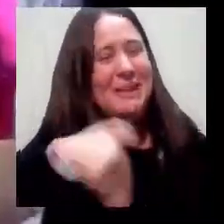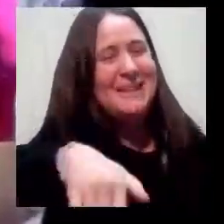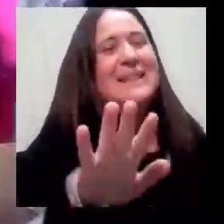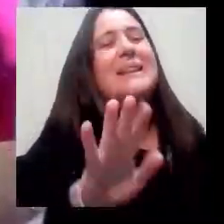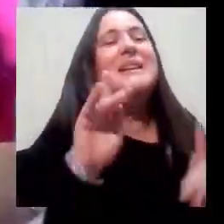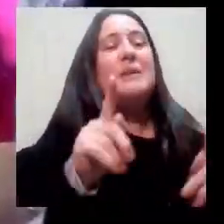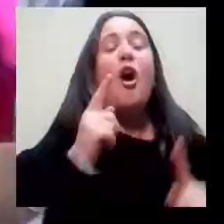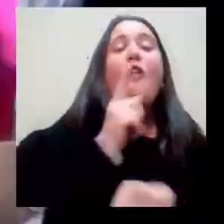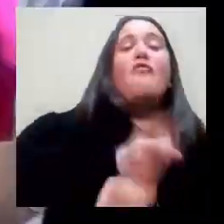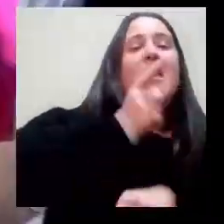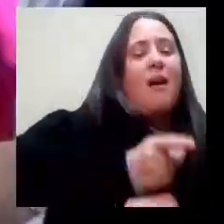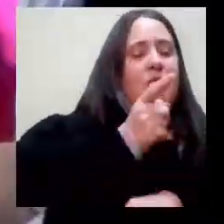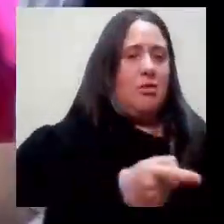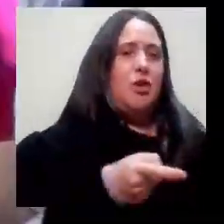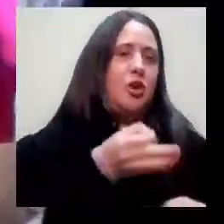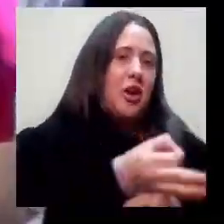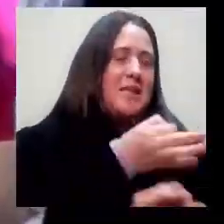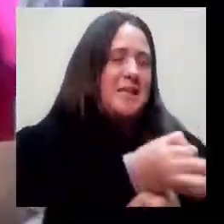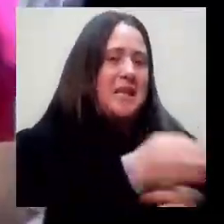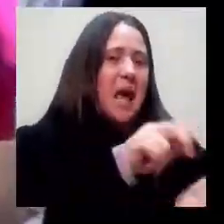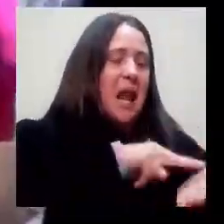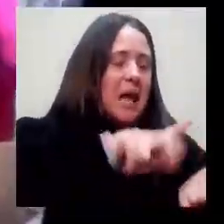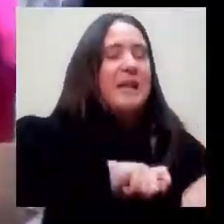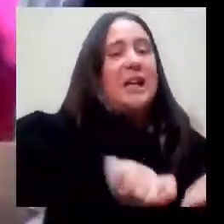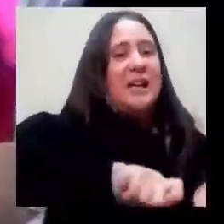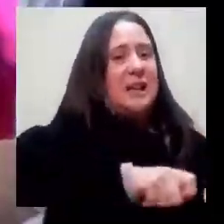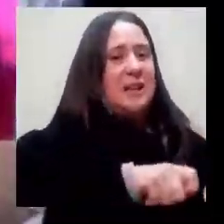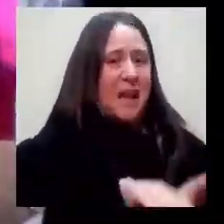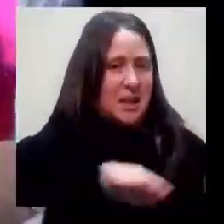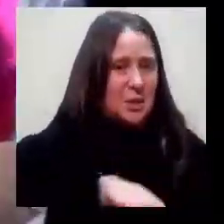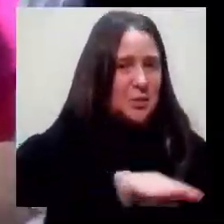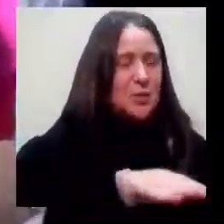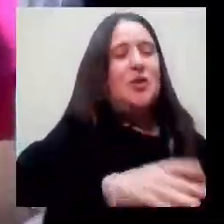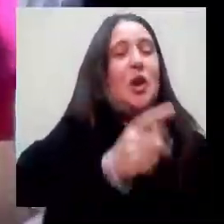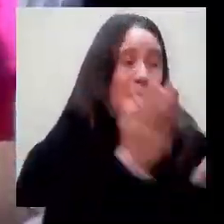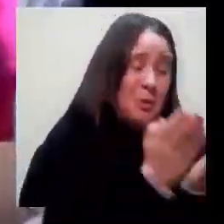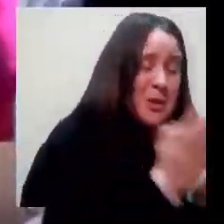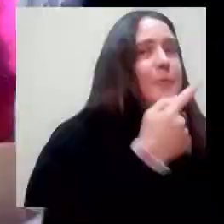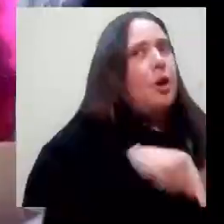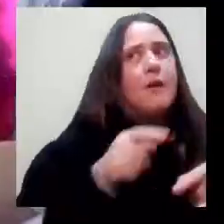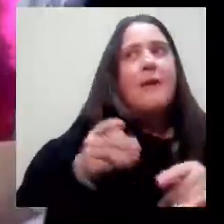obligatorio alfabetizar a los estudiantes, pero hay que formar a los docentes para que puedan